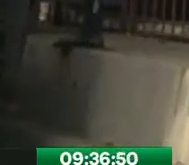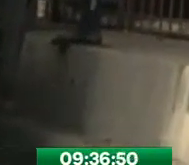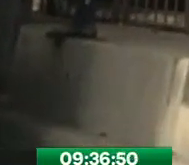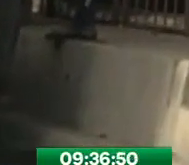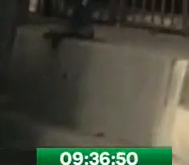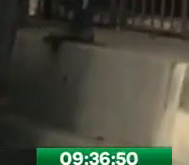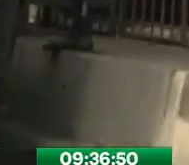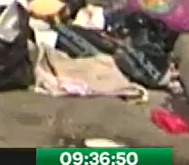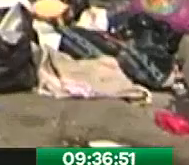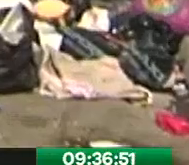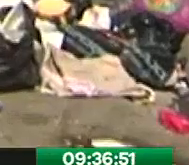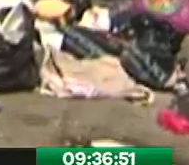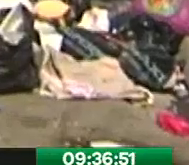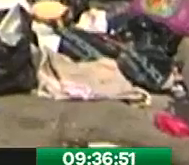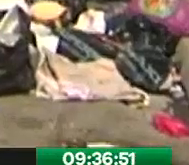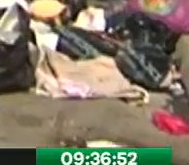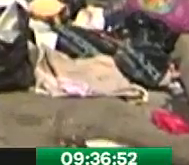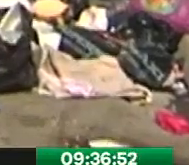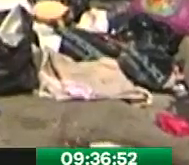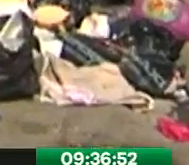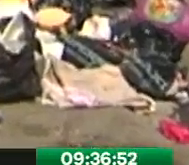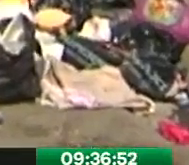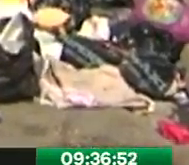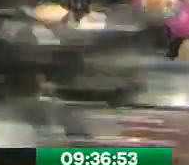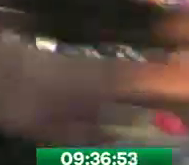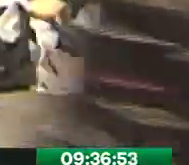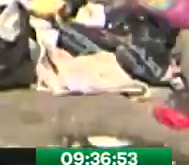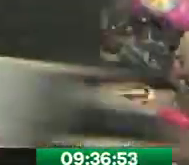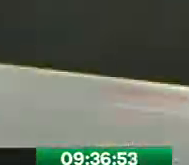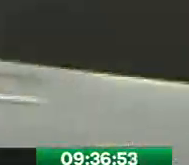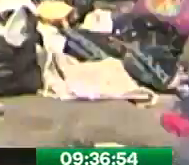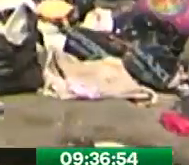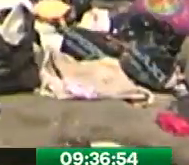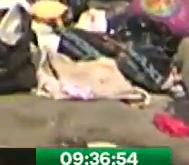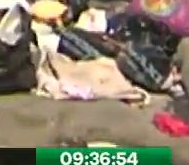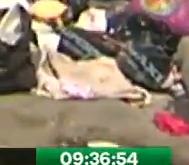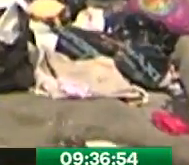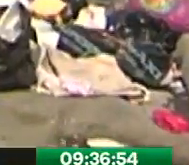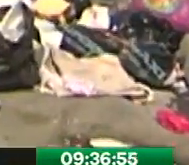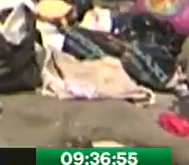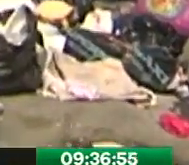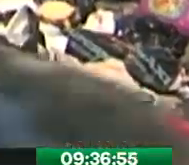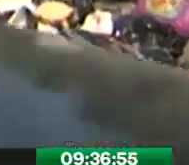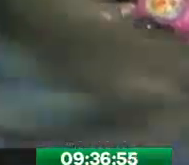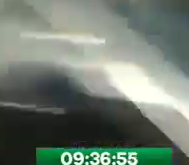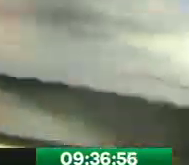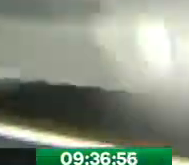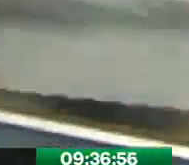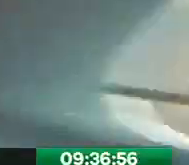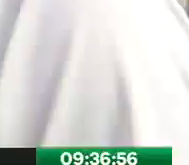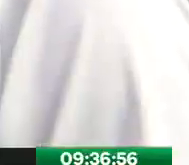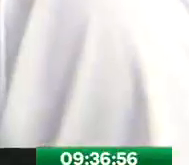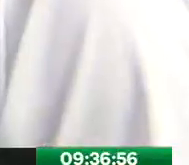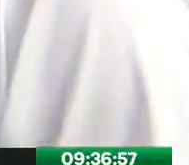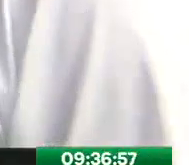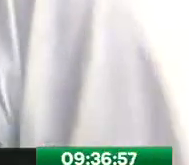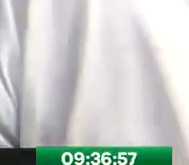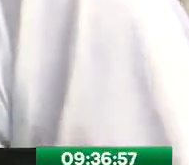vehículo de Puerto Limpio es bastante grande y las calles un poco angostas. Ya hay niños enfermos aquí